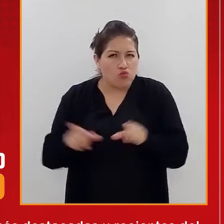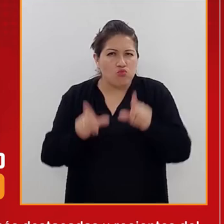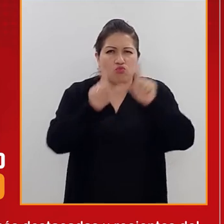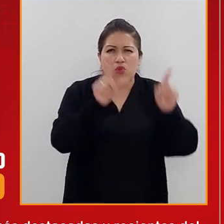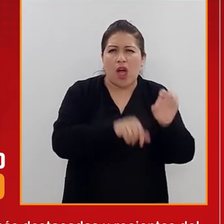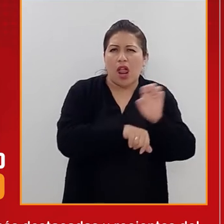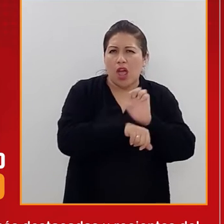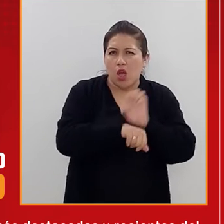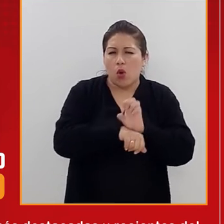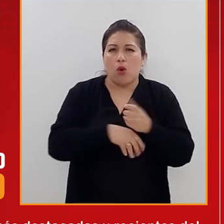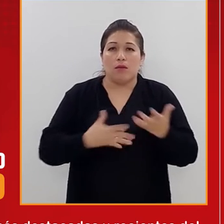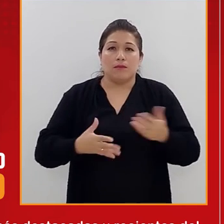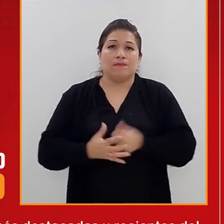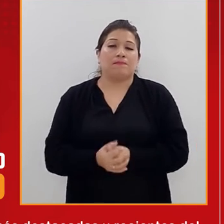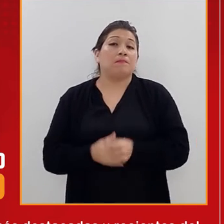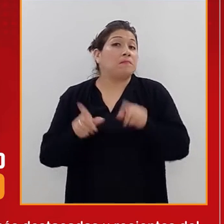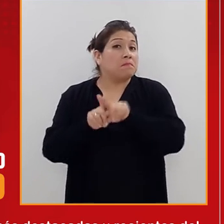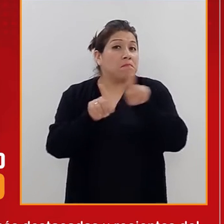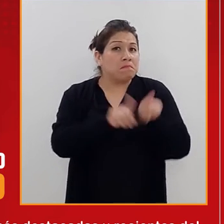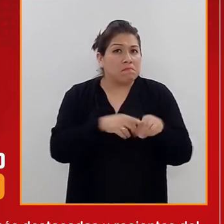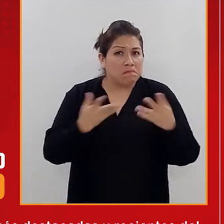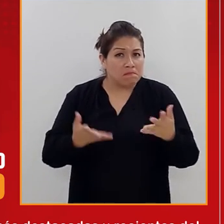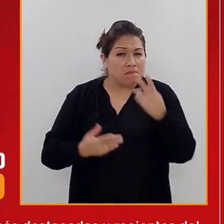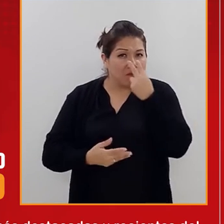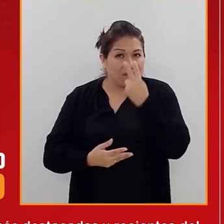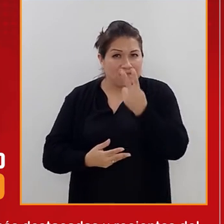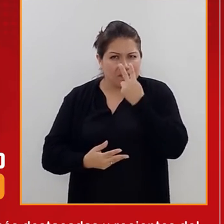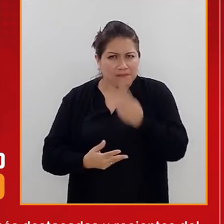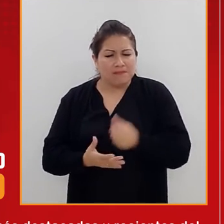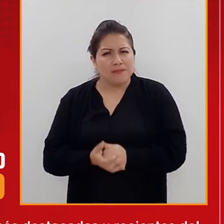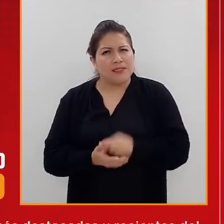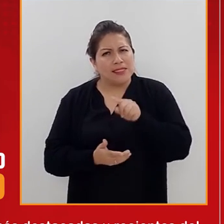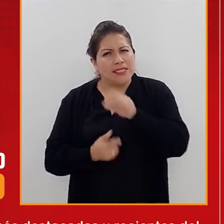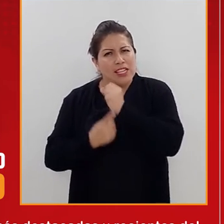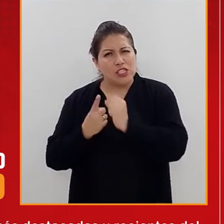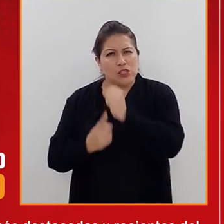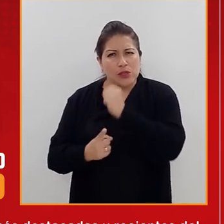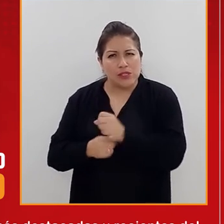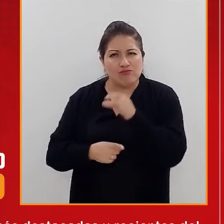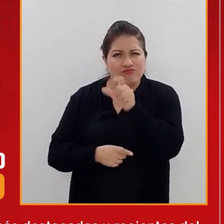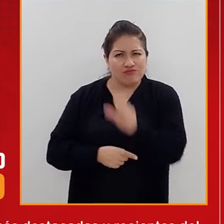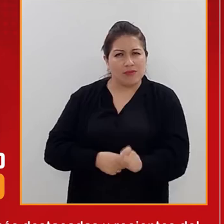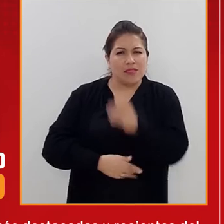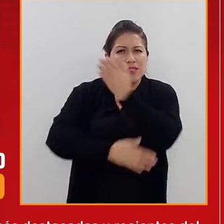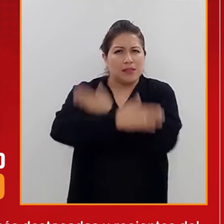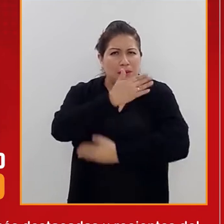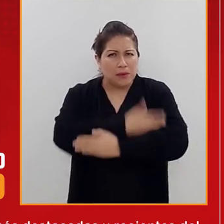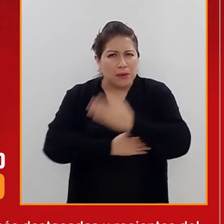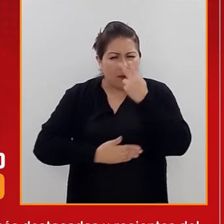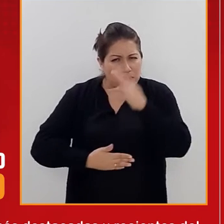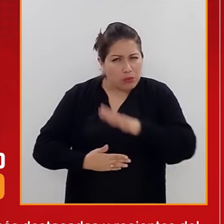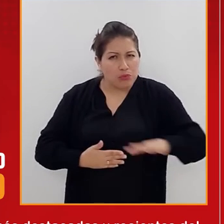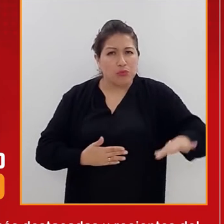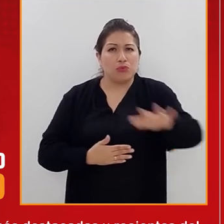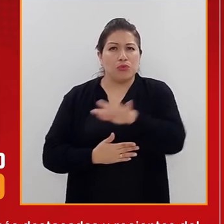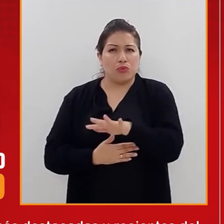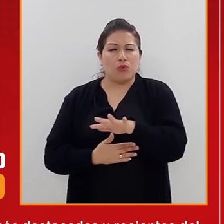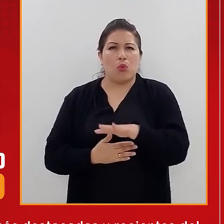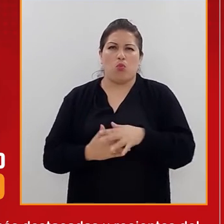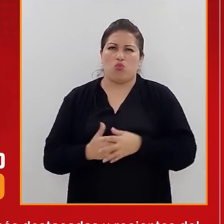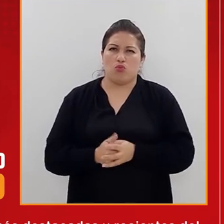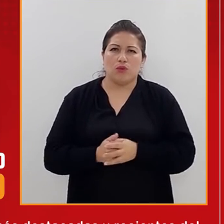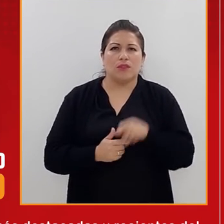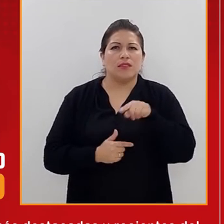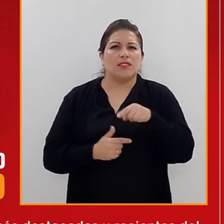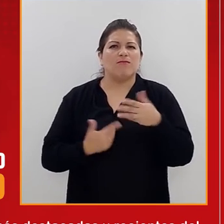la Lolita, Colombia y Ecuador. Del mismo modo, se vinculaba a esta condición de discapacidad